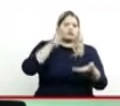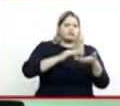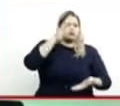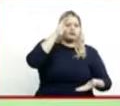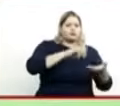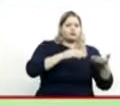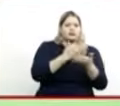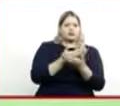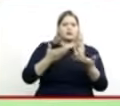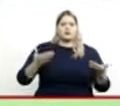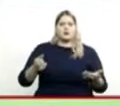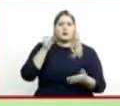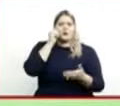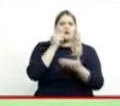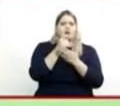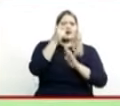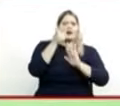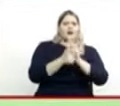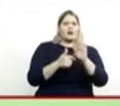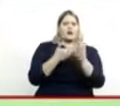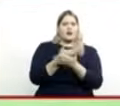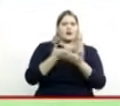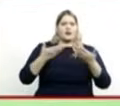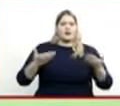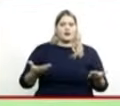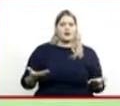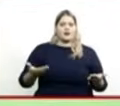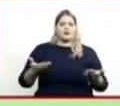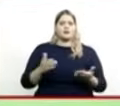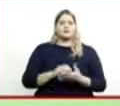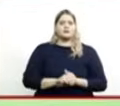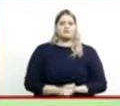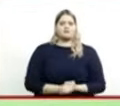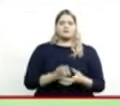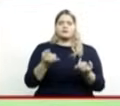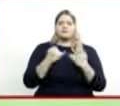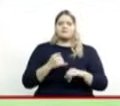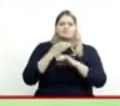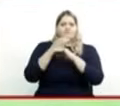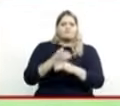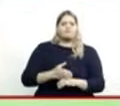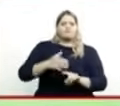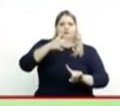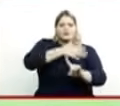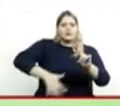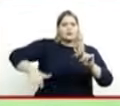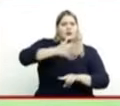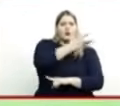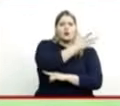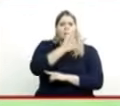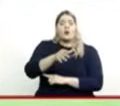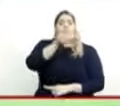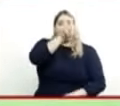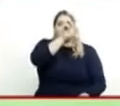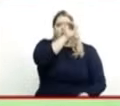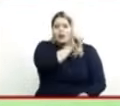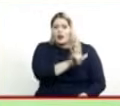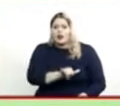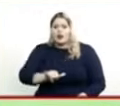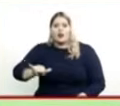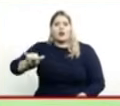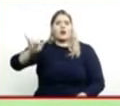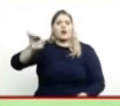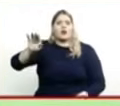carbono forestal. Estamos recuperando las áreas de bosques protegidas, Lago de Yojoa, Espejo de